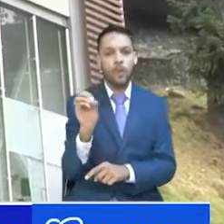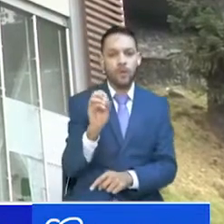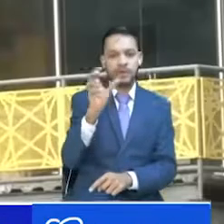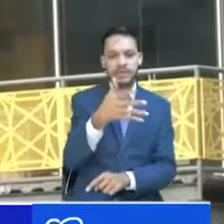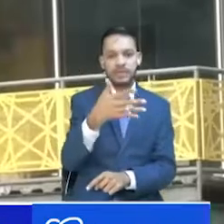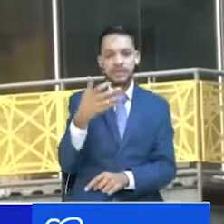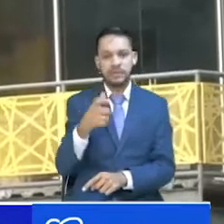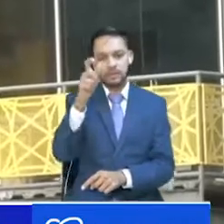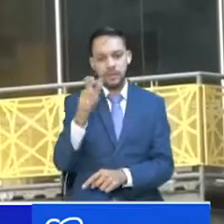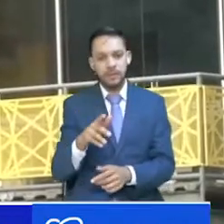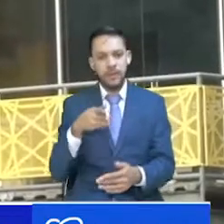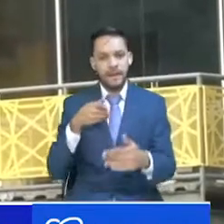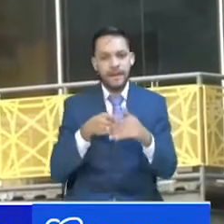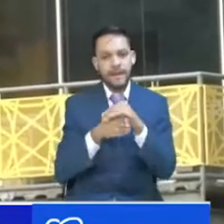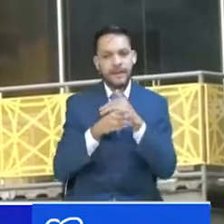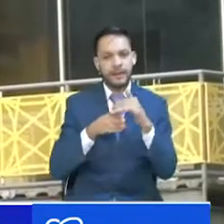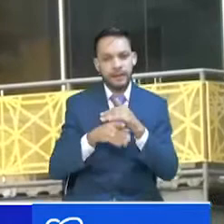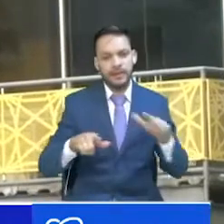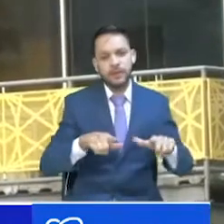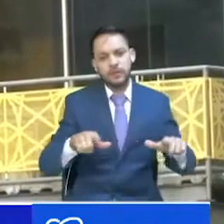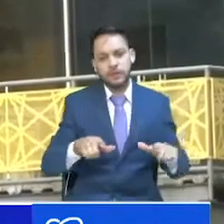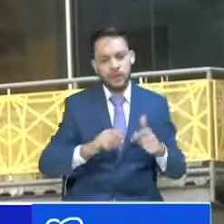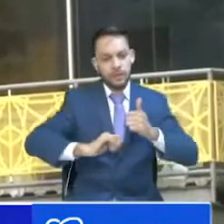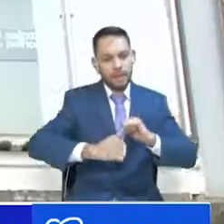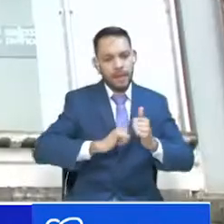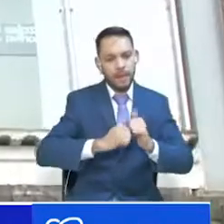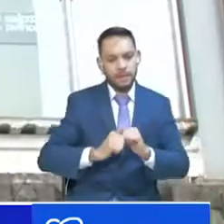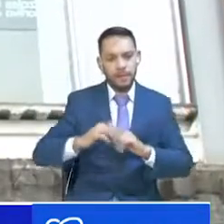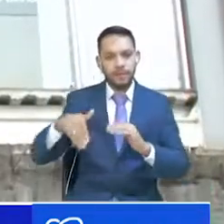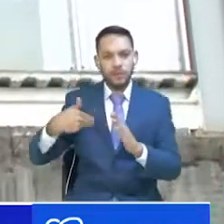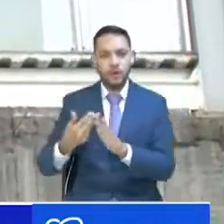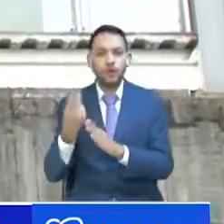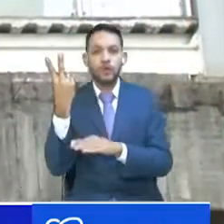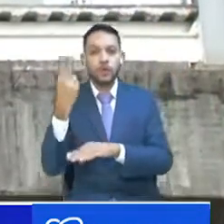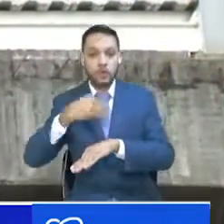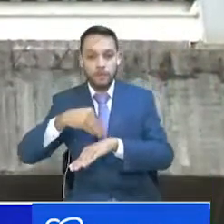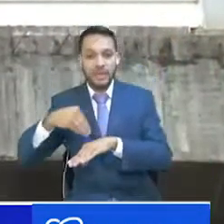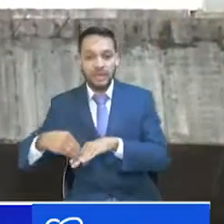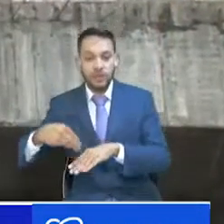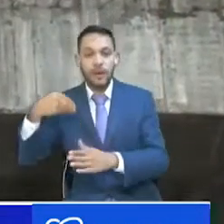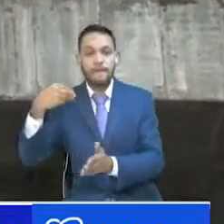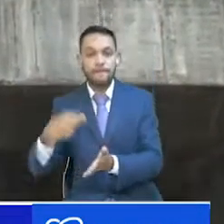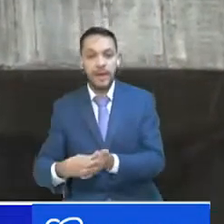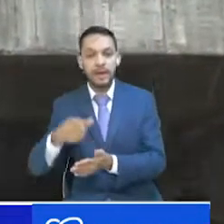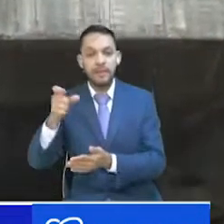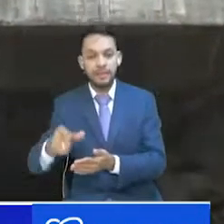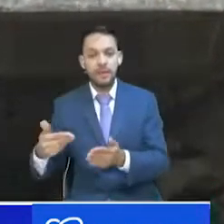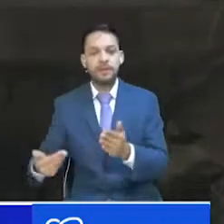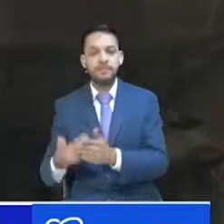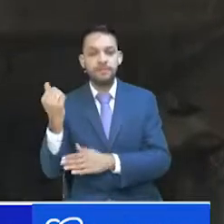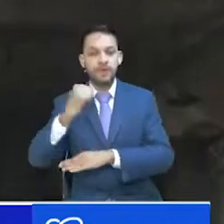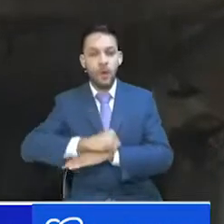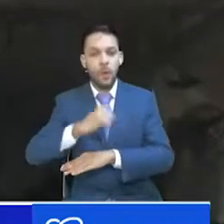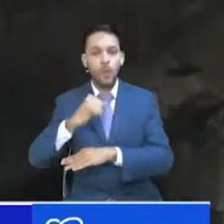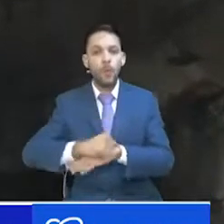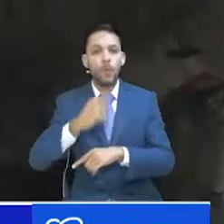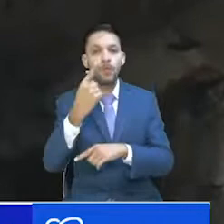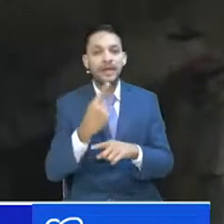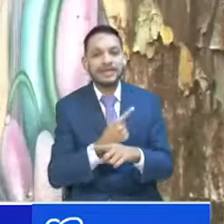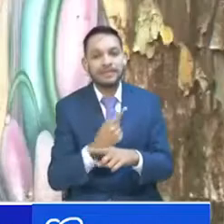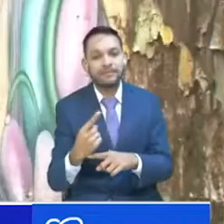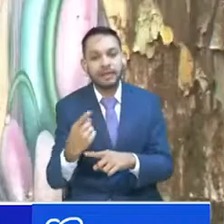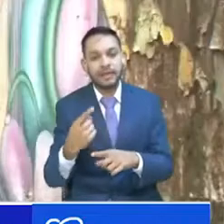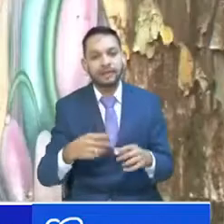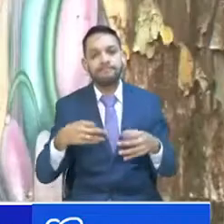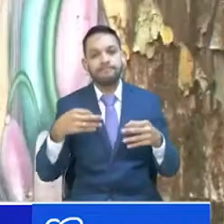benefician a diario de este escenario y la instalación del vidrio que cuesta unos 2 millones de pesos tardará entre semana y semana y media va en contra